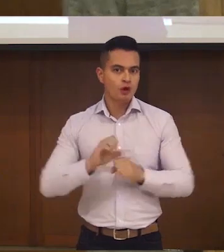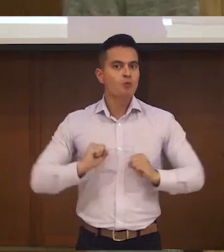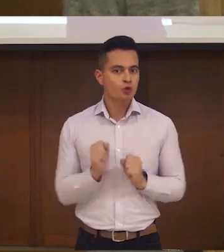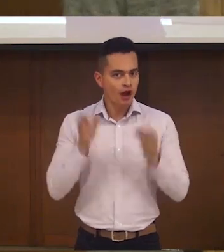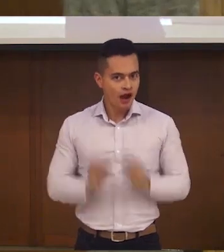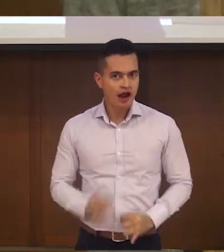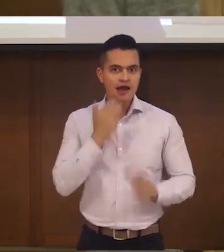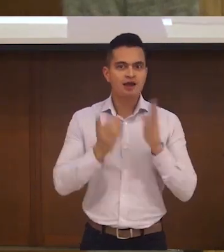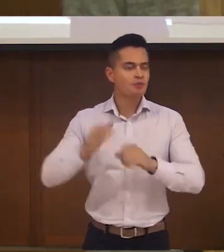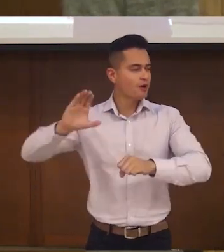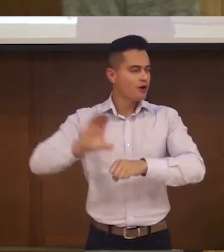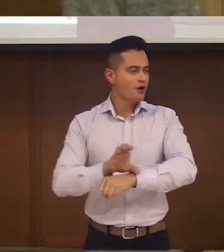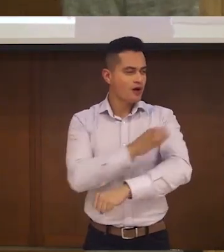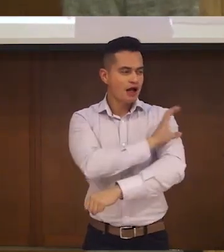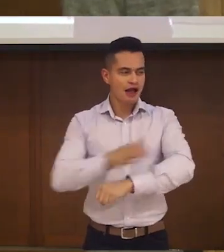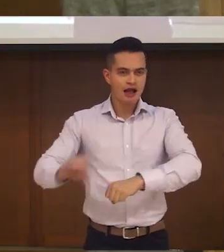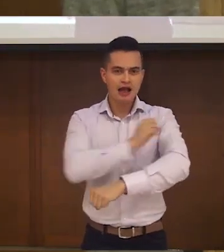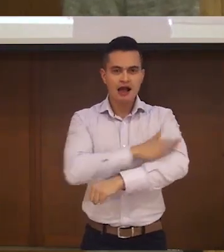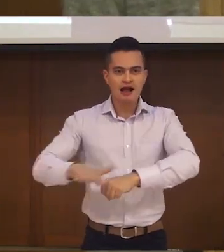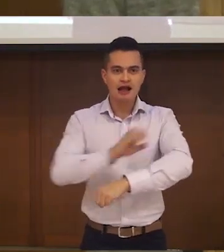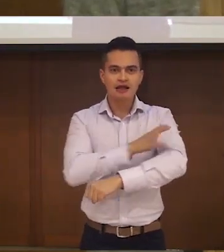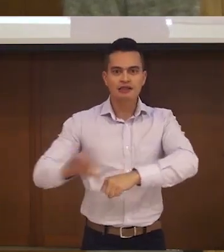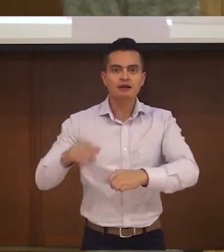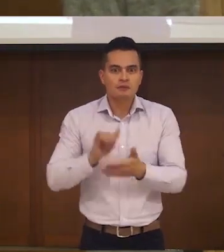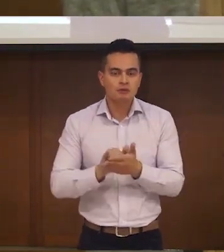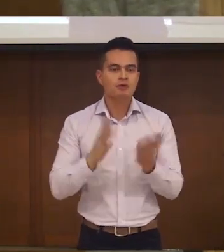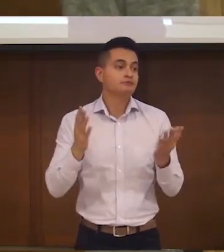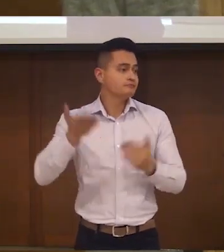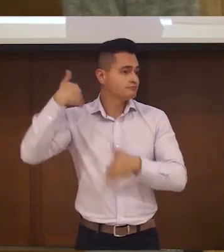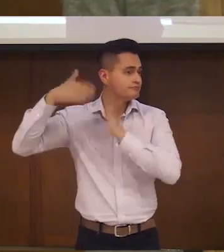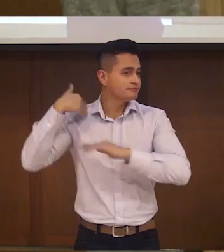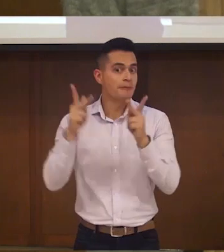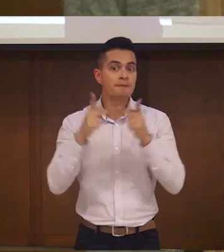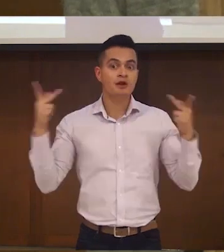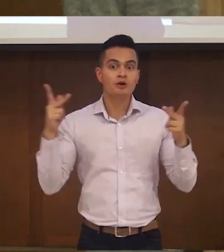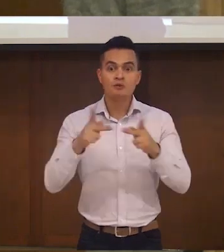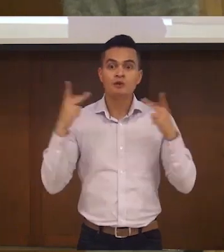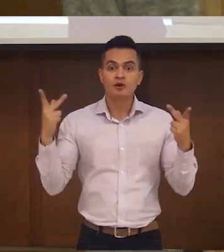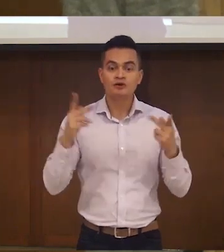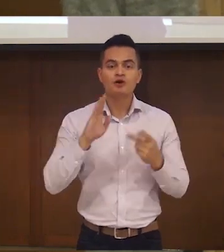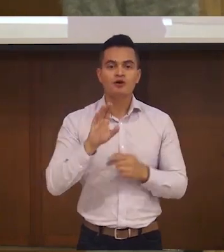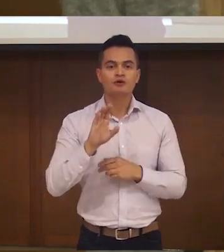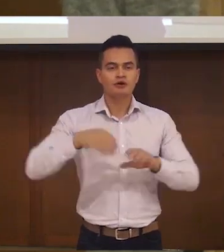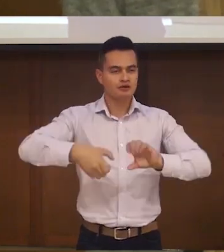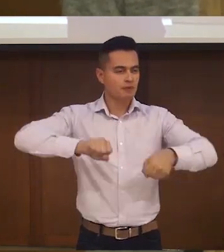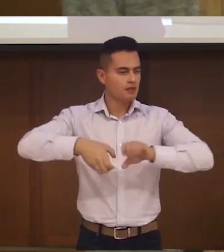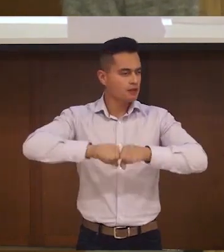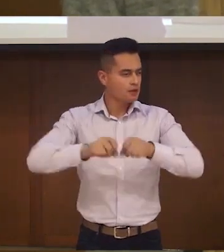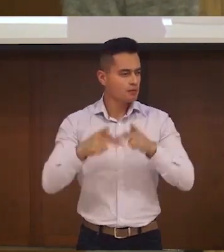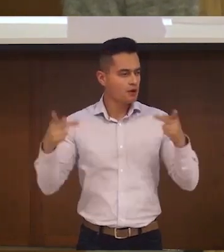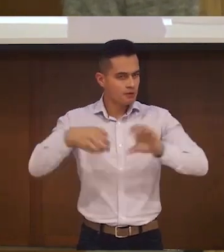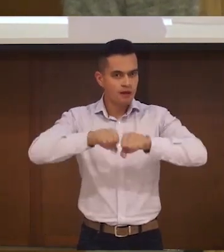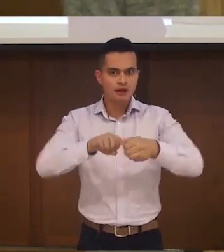la ciudad de Bogotá, la Candelaria, y al diario, esto lo hacía en El Espectador en los años 90, llegaban cartas por ahí